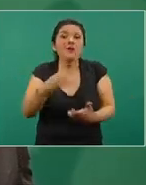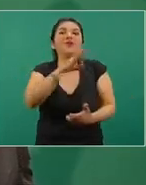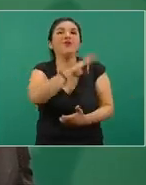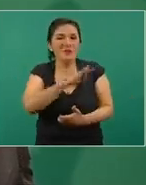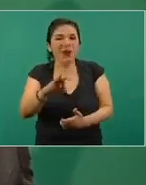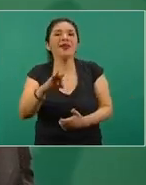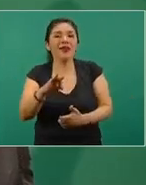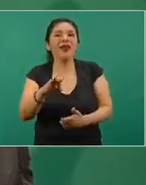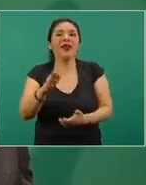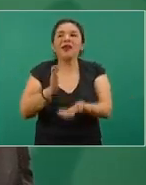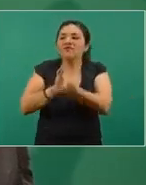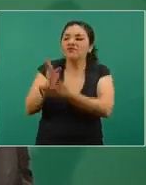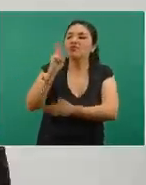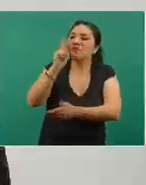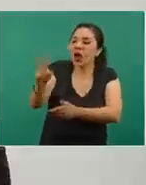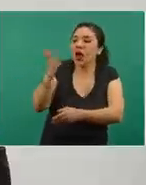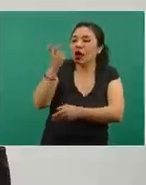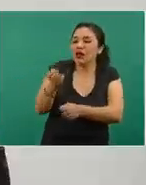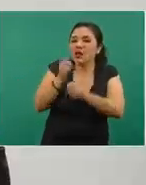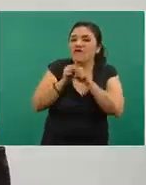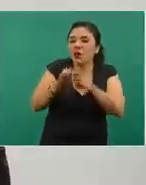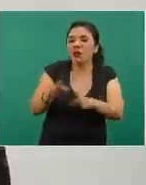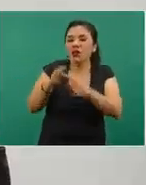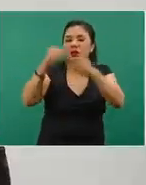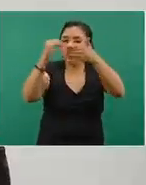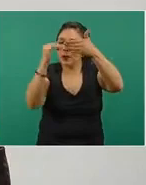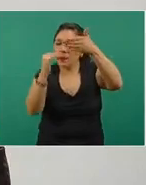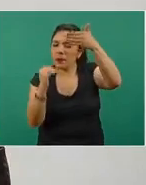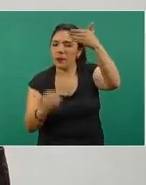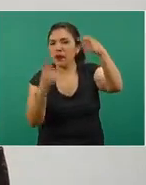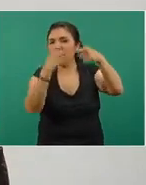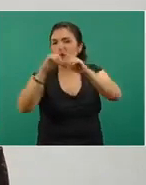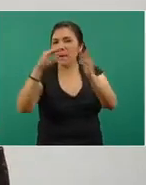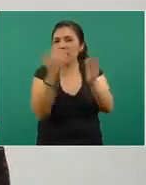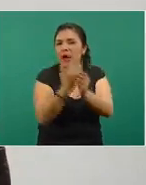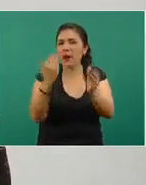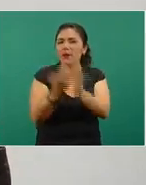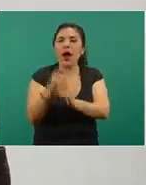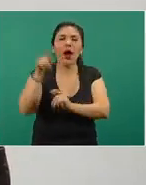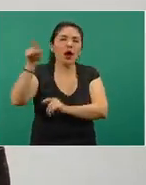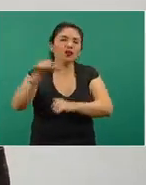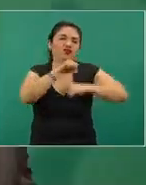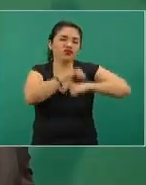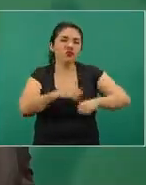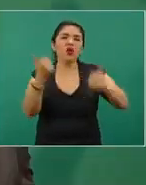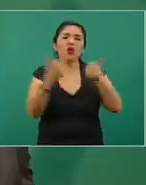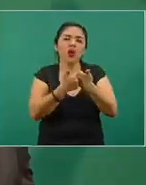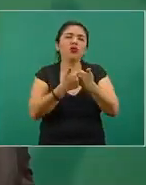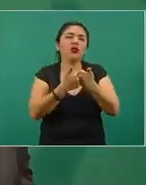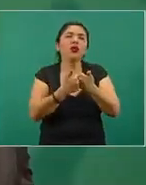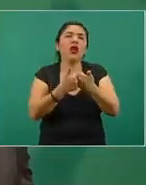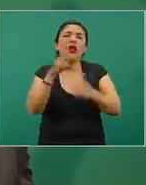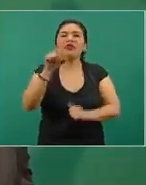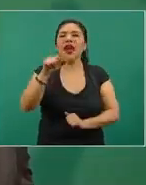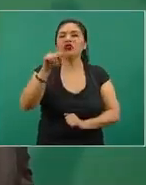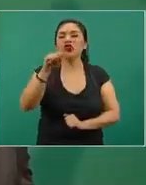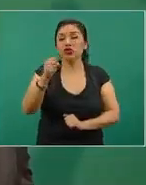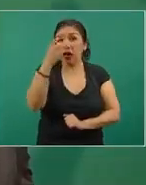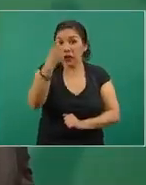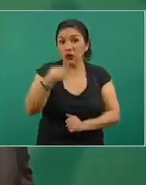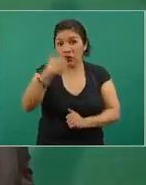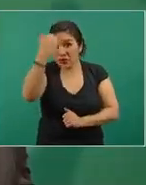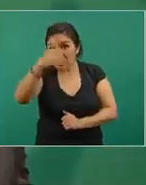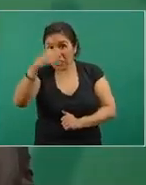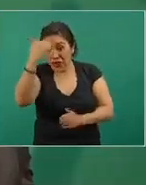también acceso a esta información, a estas pues plataformas de datos que a través de las cuales podemos